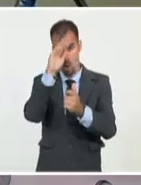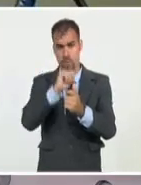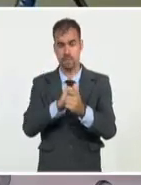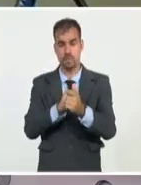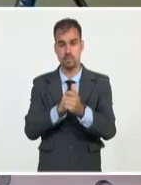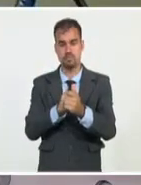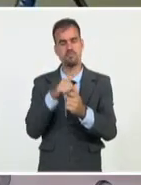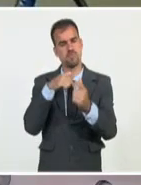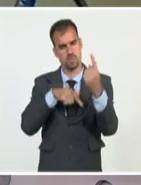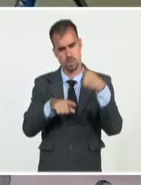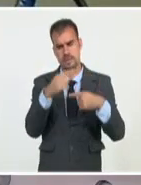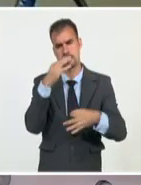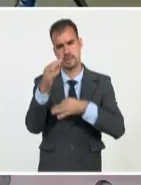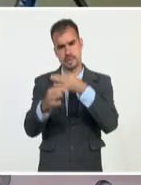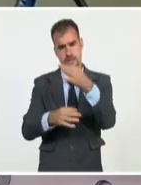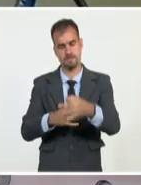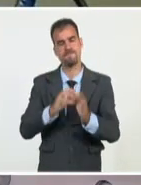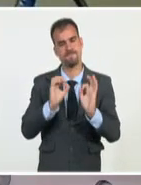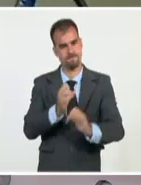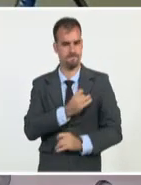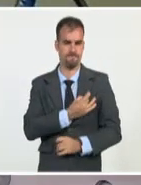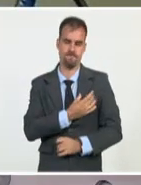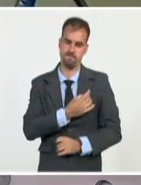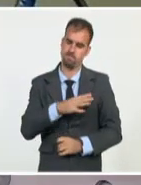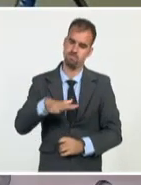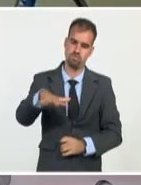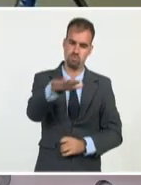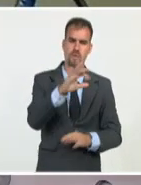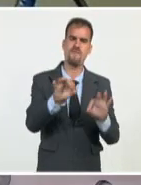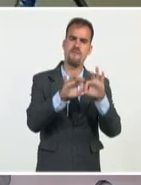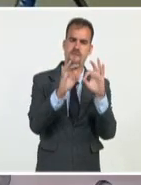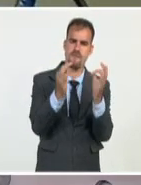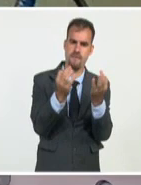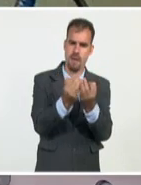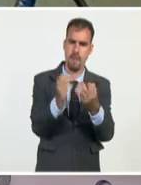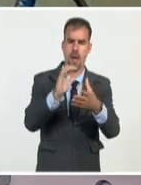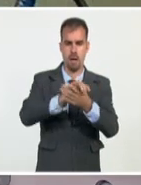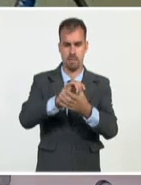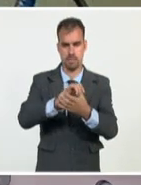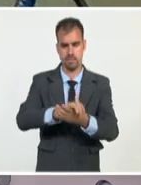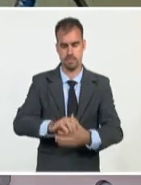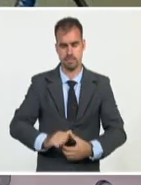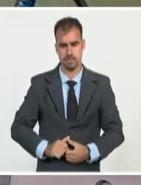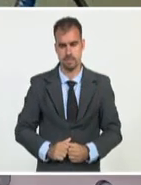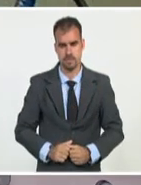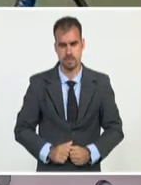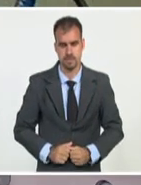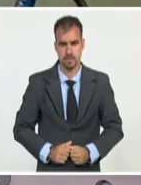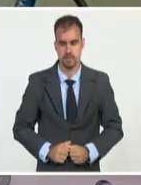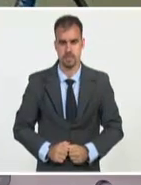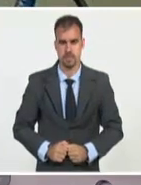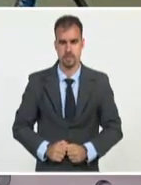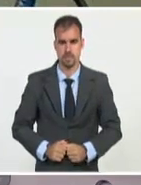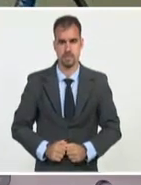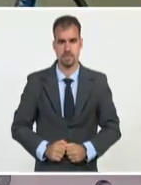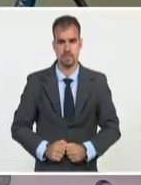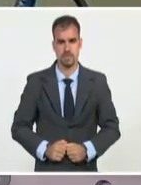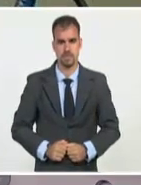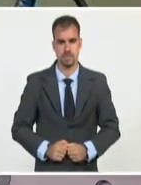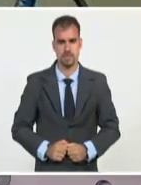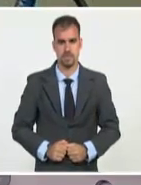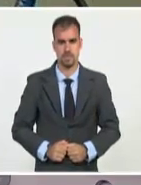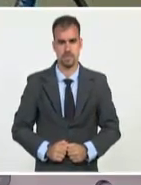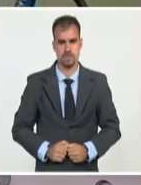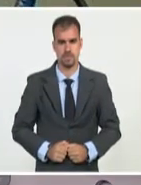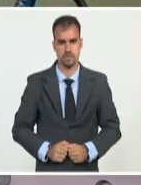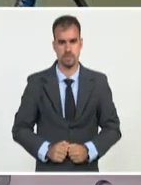en esta nota sus sentidas condolencias a familiares, amigos y compañeros de Ernesto Reynoso.